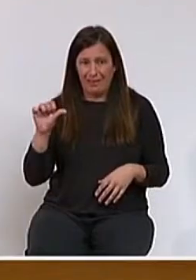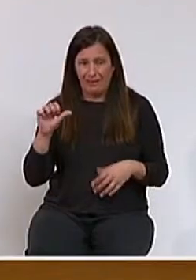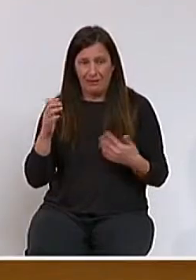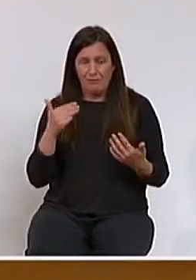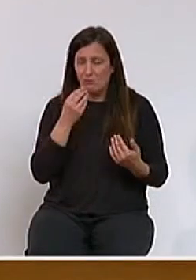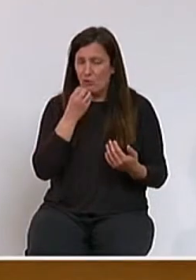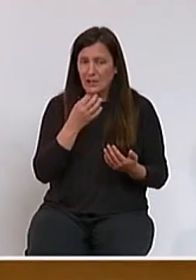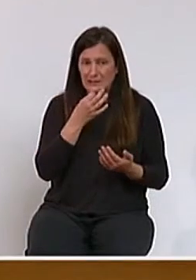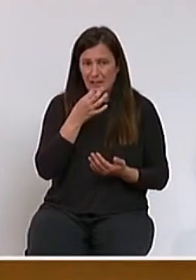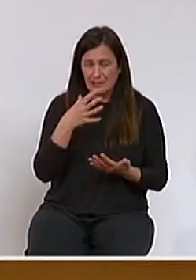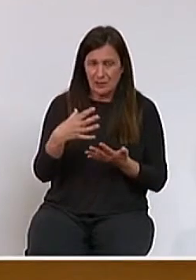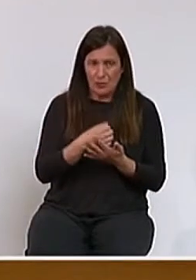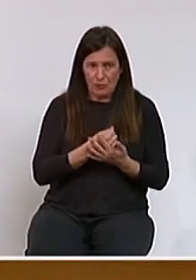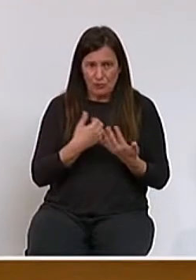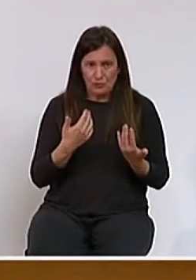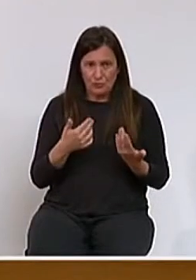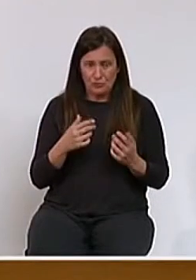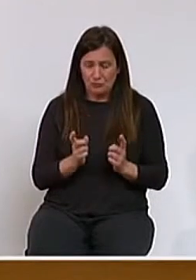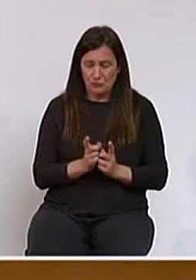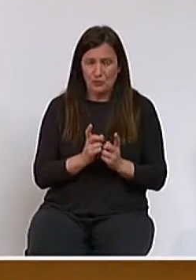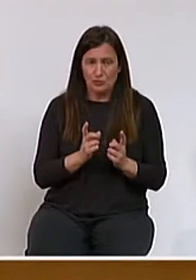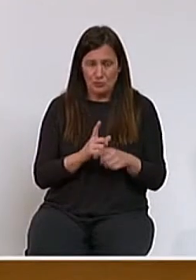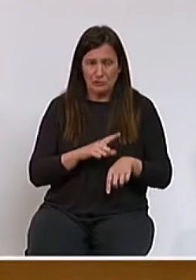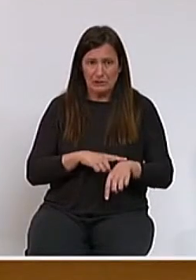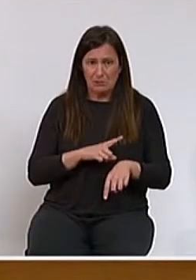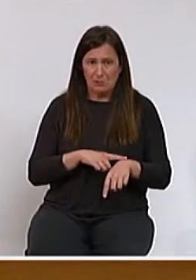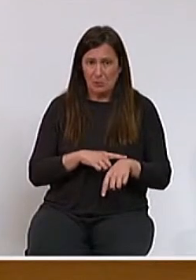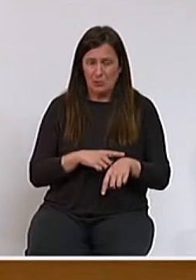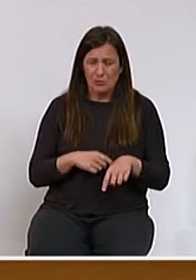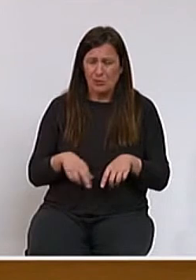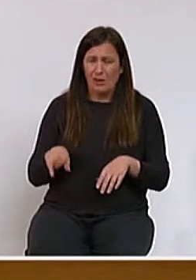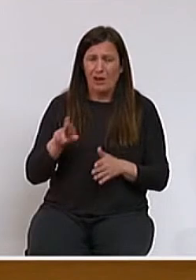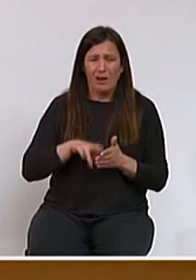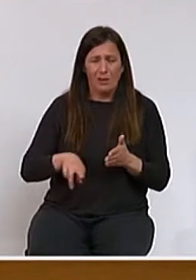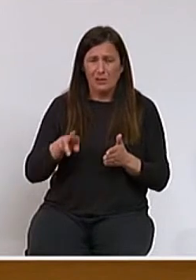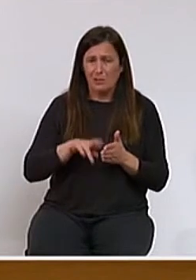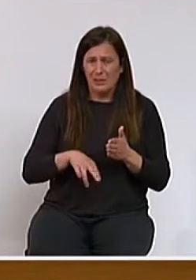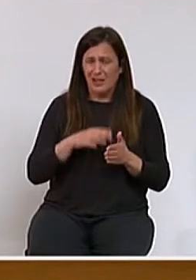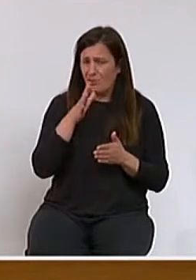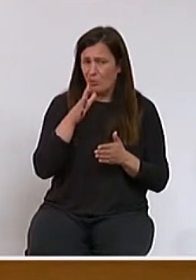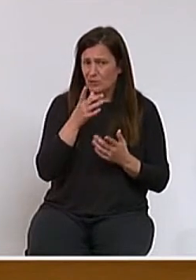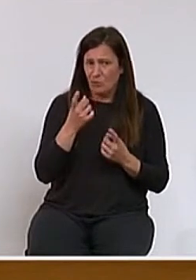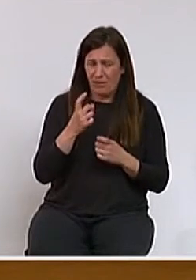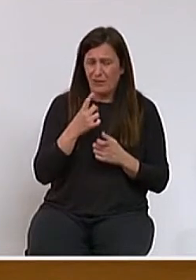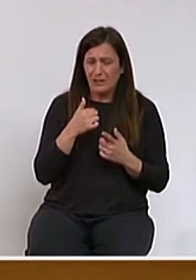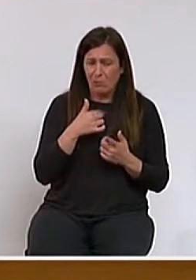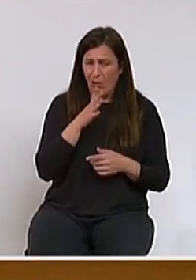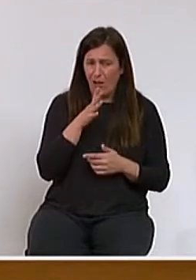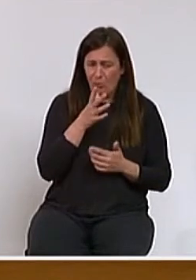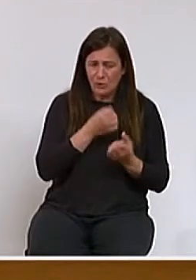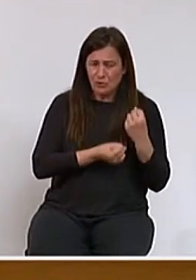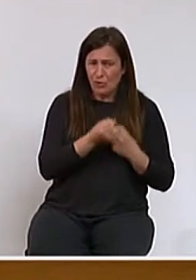Bueno, pues disponiendo de tan breve espacio de tiempo, no voy a volver a repetir los argumentos, ¿no?, de naturaleza económica que ya se